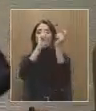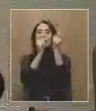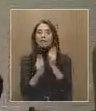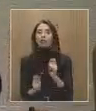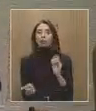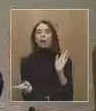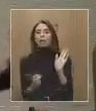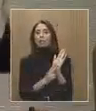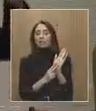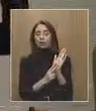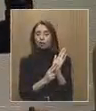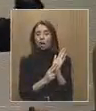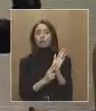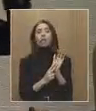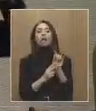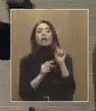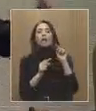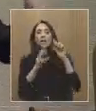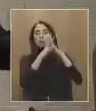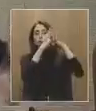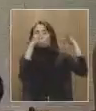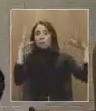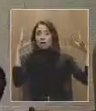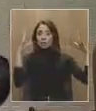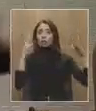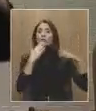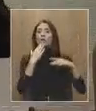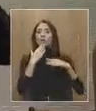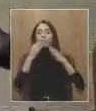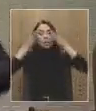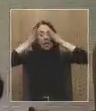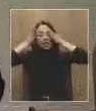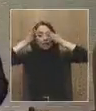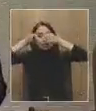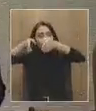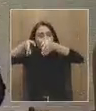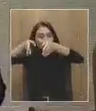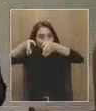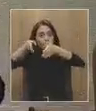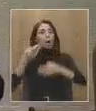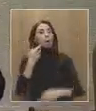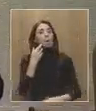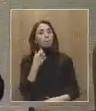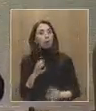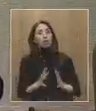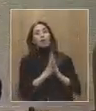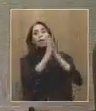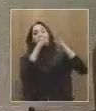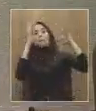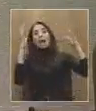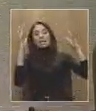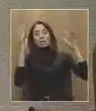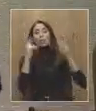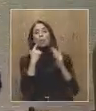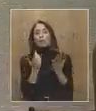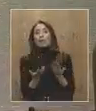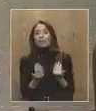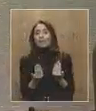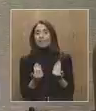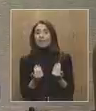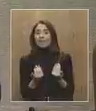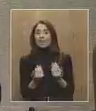reforma tributaria, tanto en su magnitud como en su focalización. Porque las magnitudes que